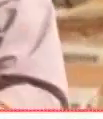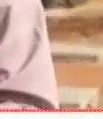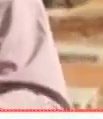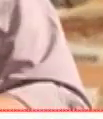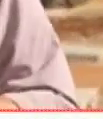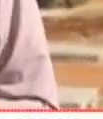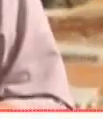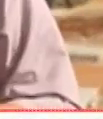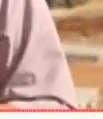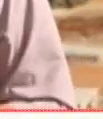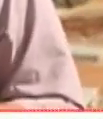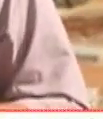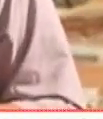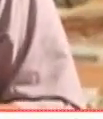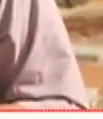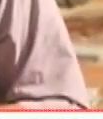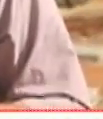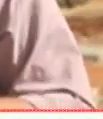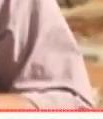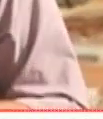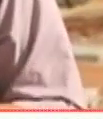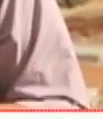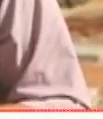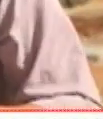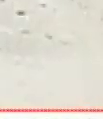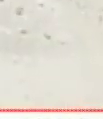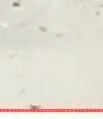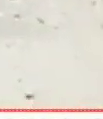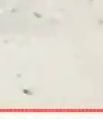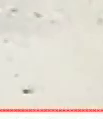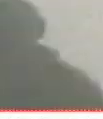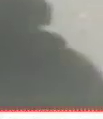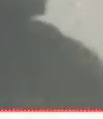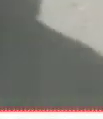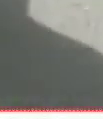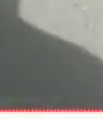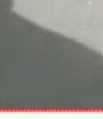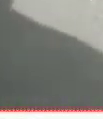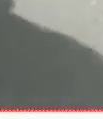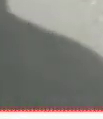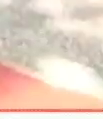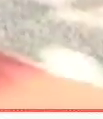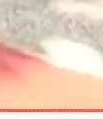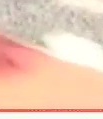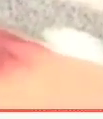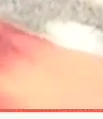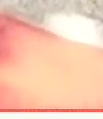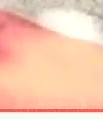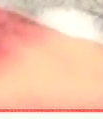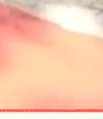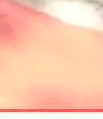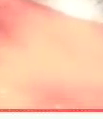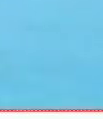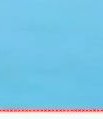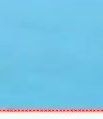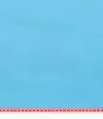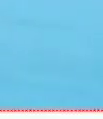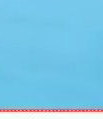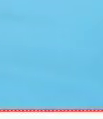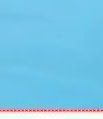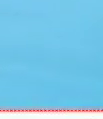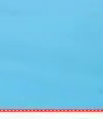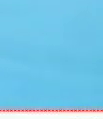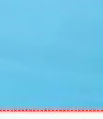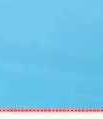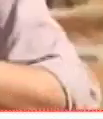revolucionario, gobierno nacional y gobierno municipal. El rescate para el mejor vivir de nuestro pueblo. Desde aquí, desde Barcelona, nos